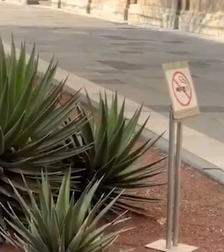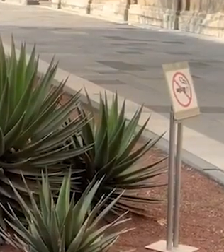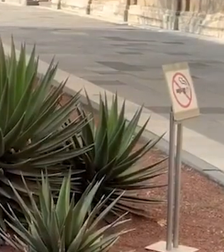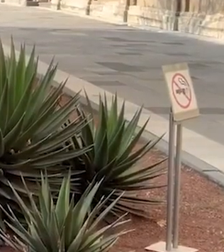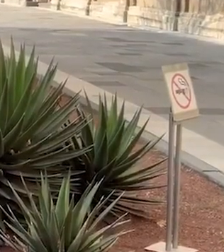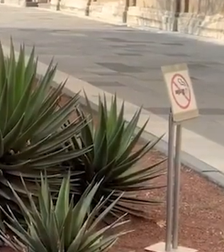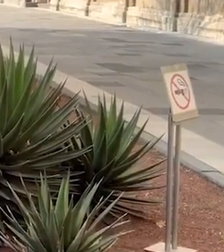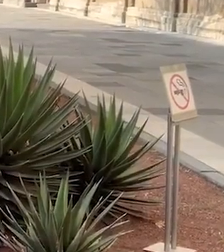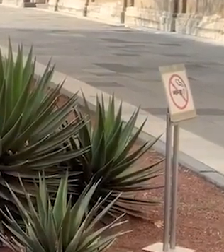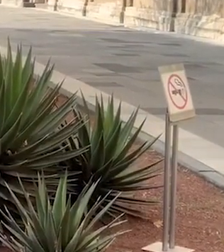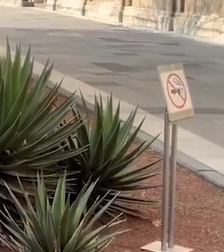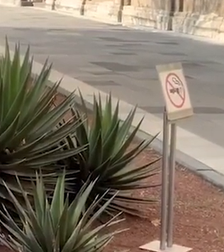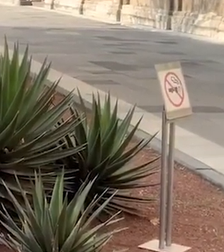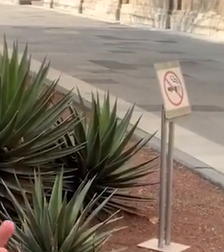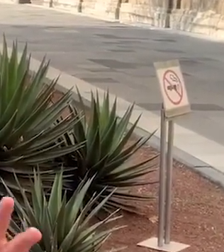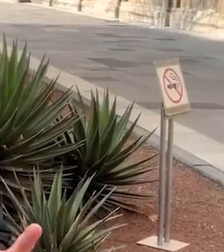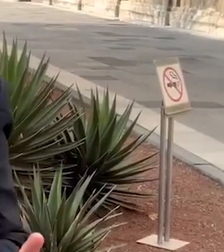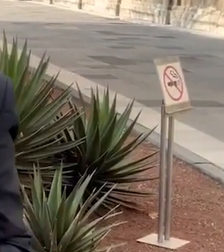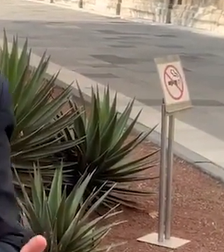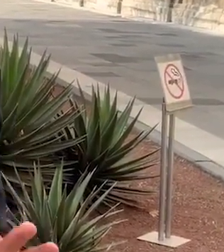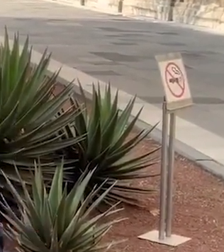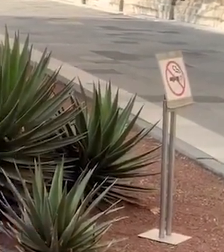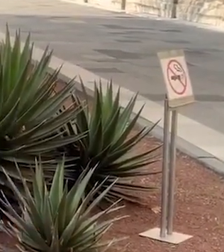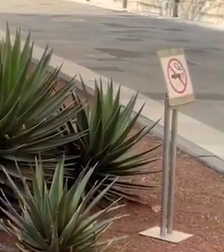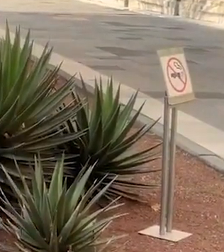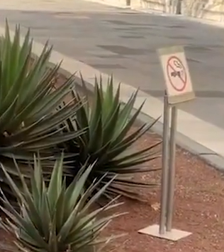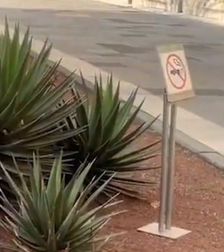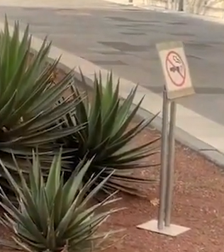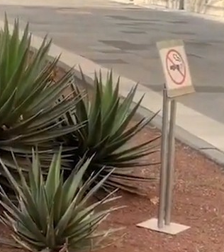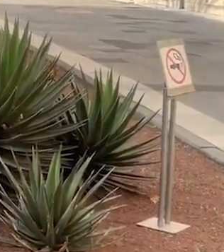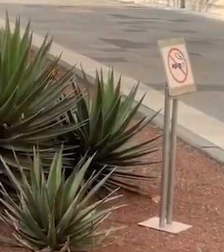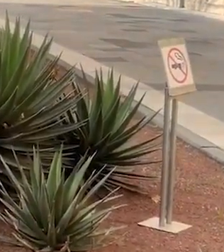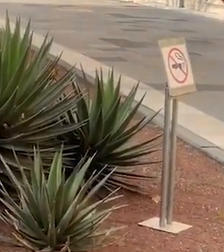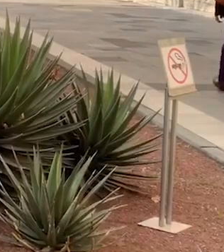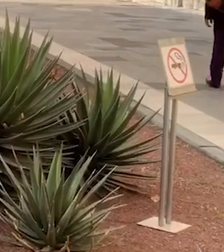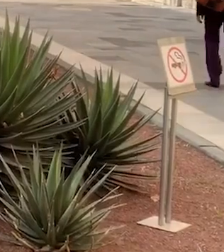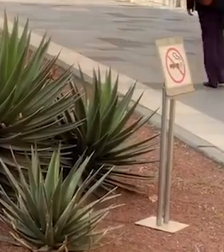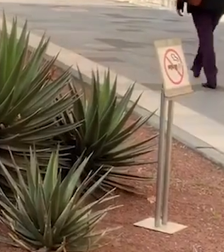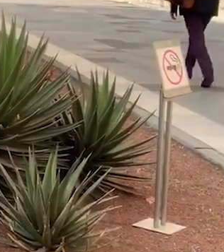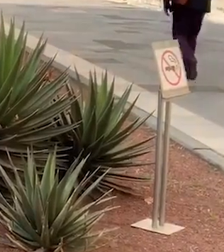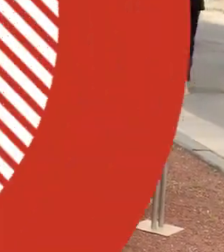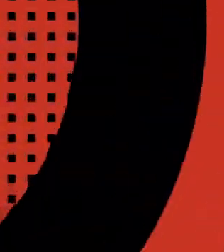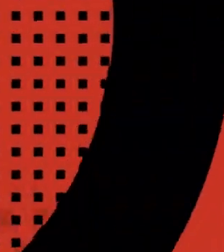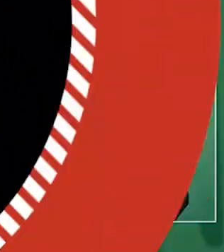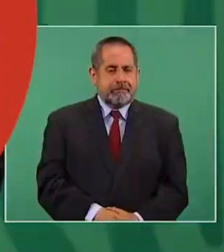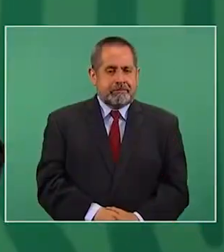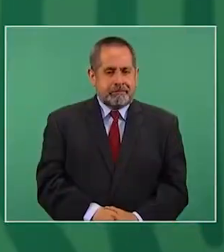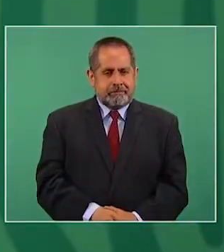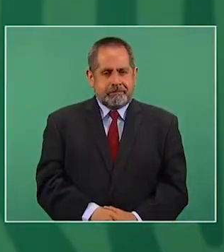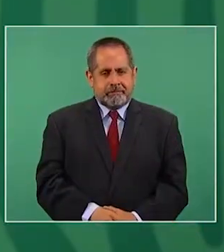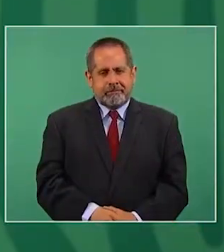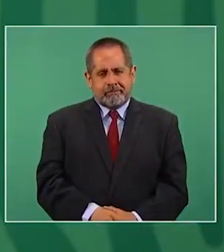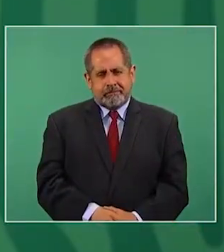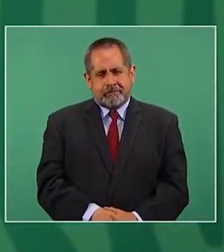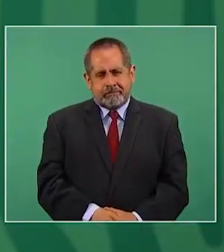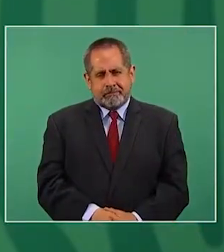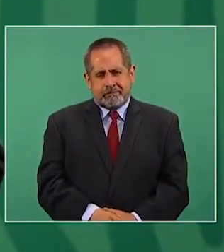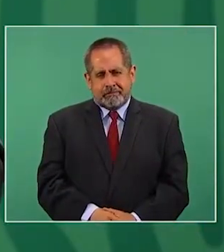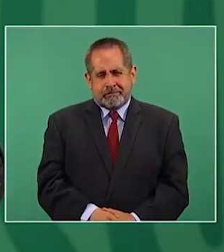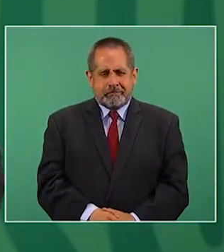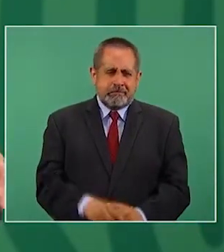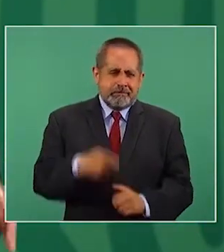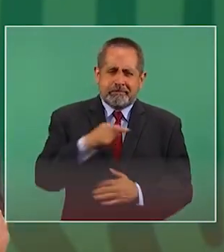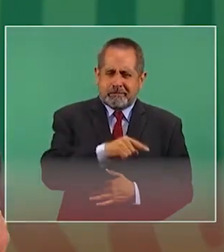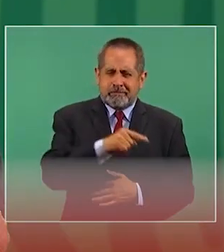un ex convicto del estado de Durango que busca un apoyo en tema familiar. Al respecto, veamos cómo lo dijo el presidente López Obrador. Que tenía